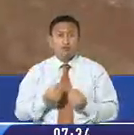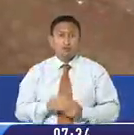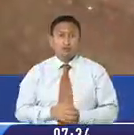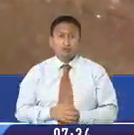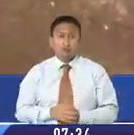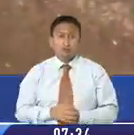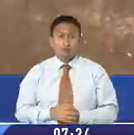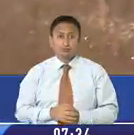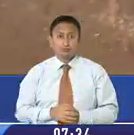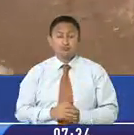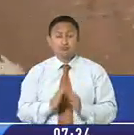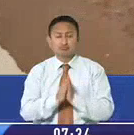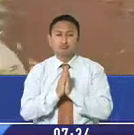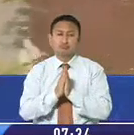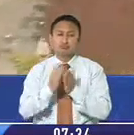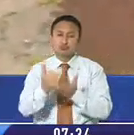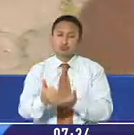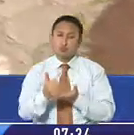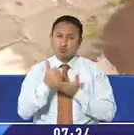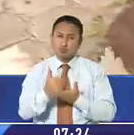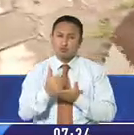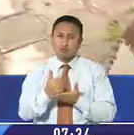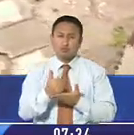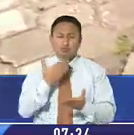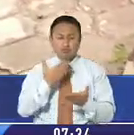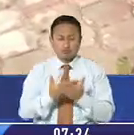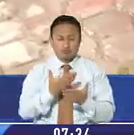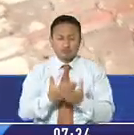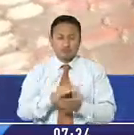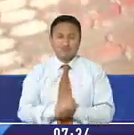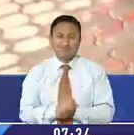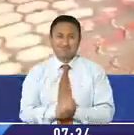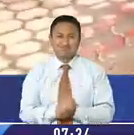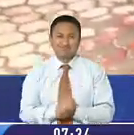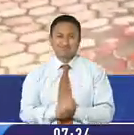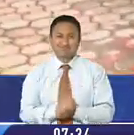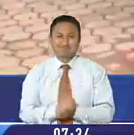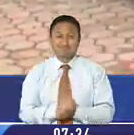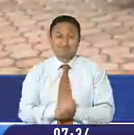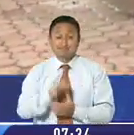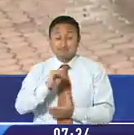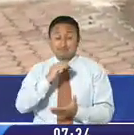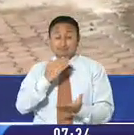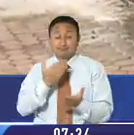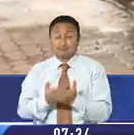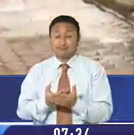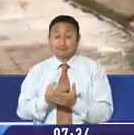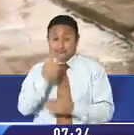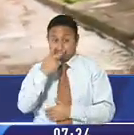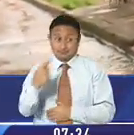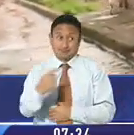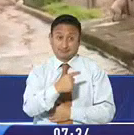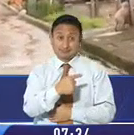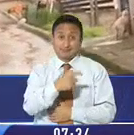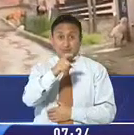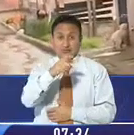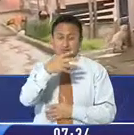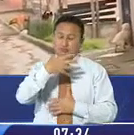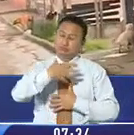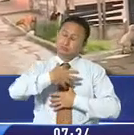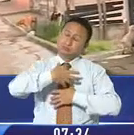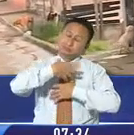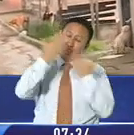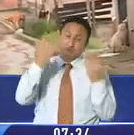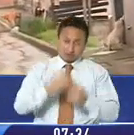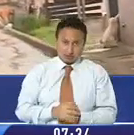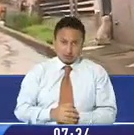Y le pedimos una ayuda tan grande. Muchísimas gracias. Gracias, vecina. Ahí podemos ver el malestar y también la indignación de nuestros vecinos, pero también